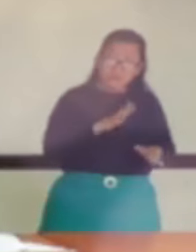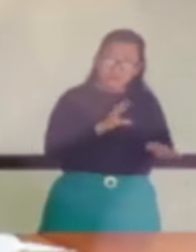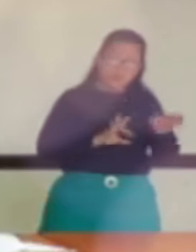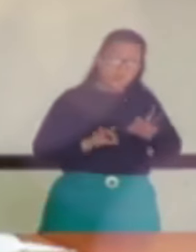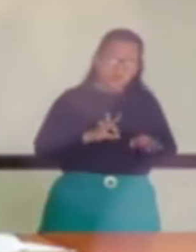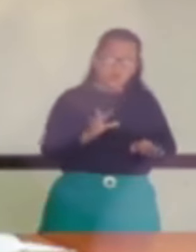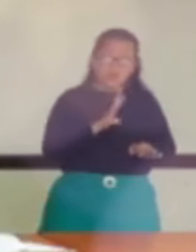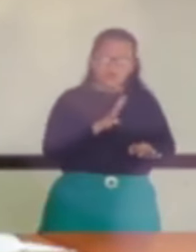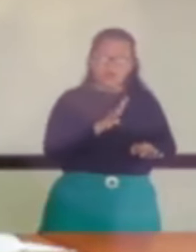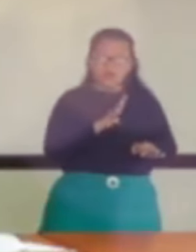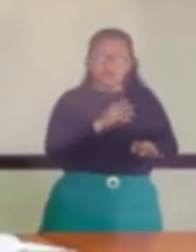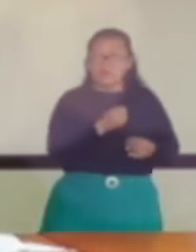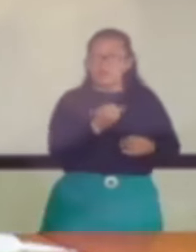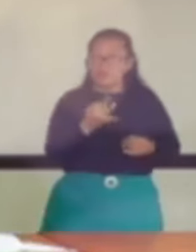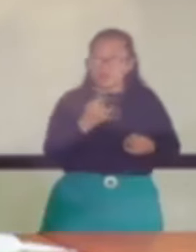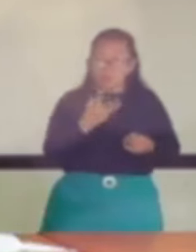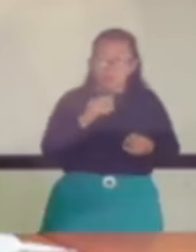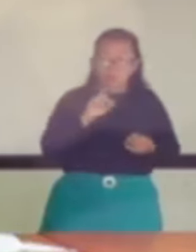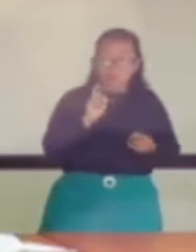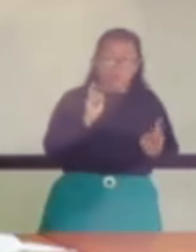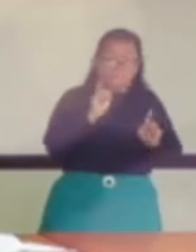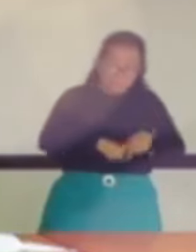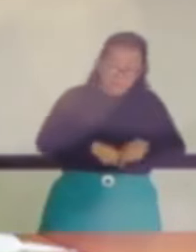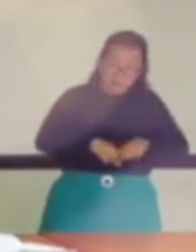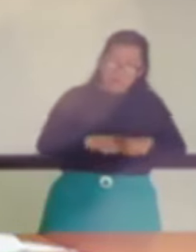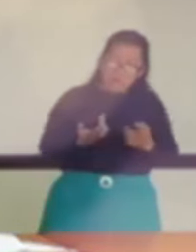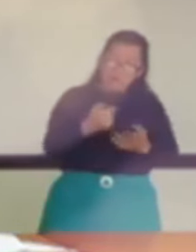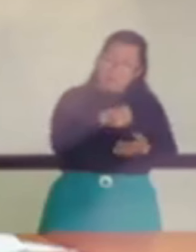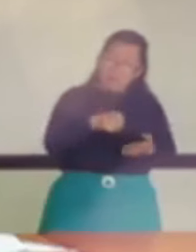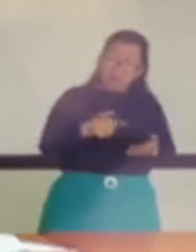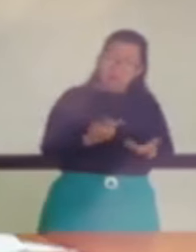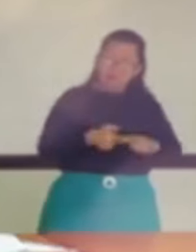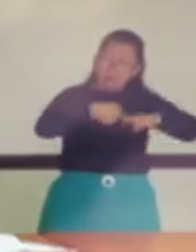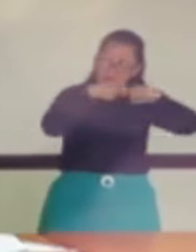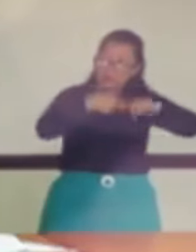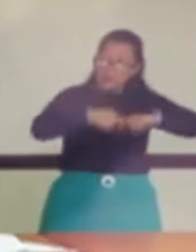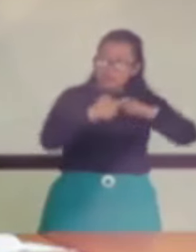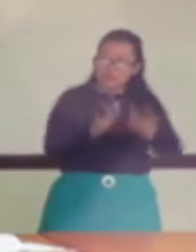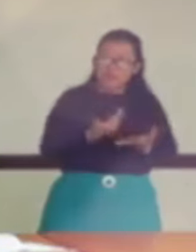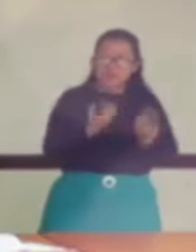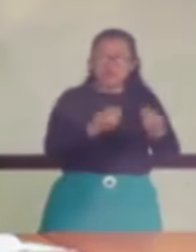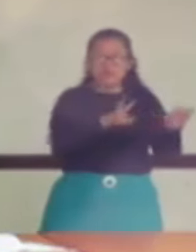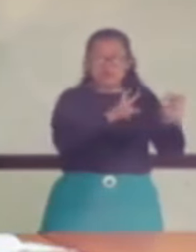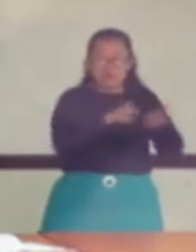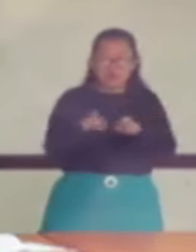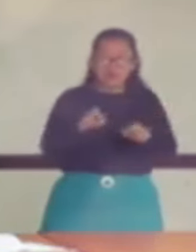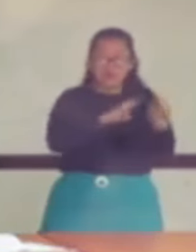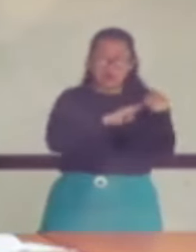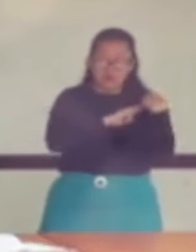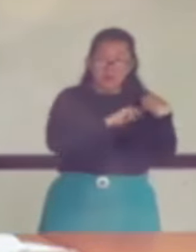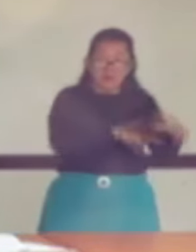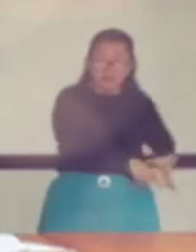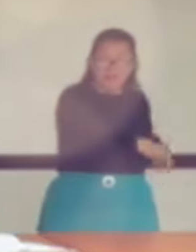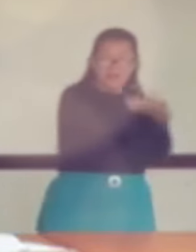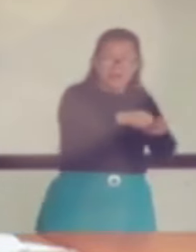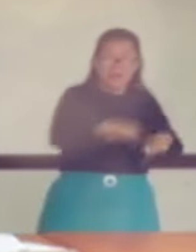contempla incluso hasta cancelaciones, etcétera? Porque al final de cuentas, muy responsables los que sacan los insumos